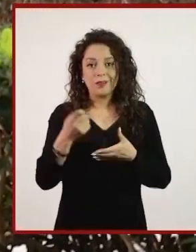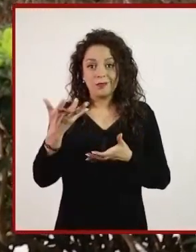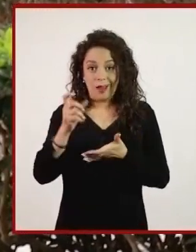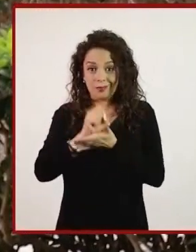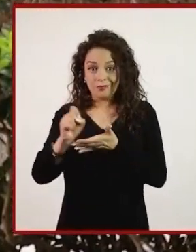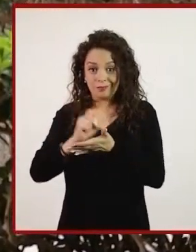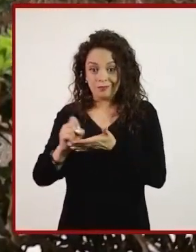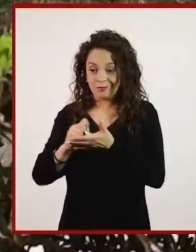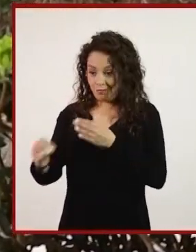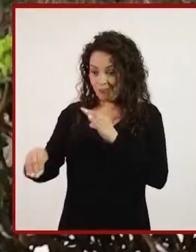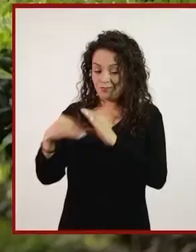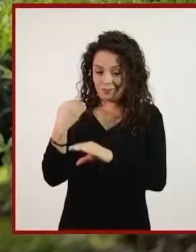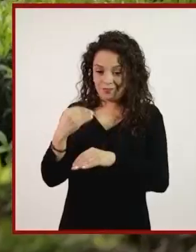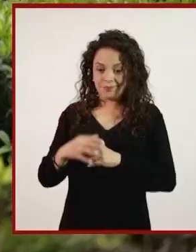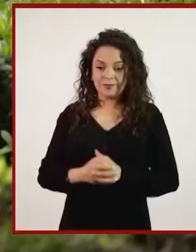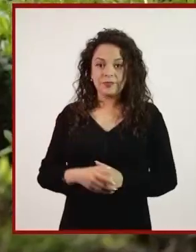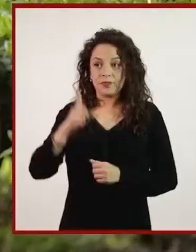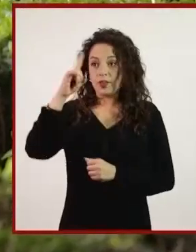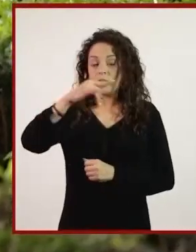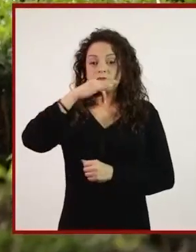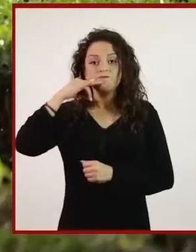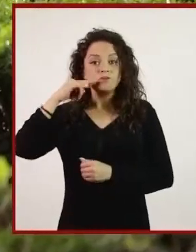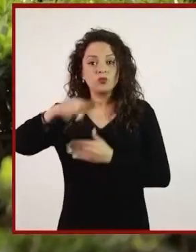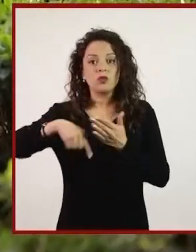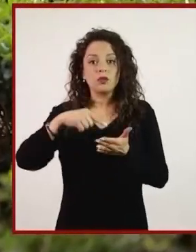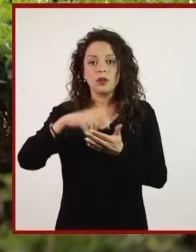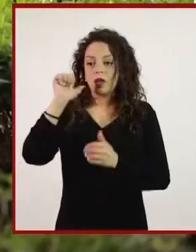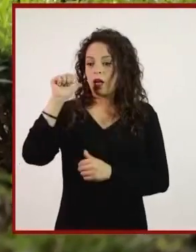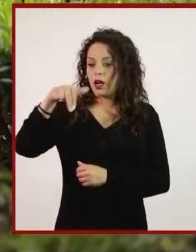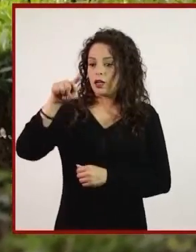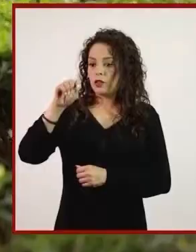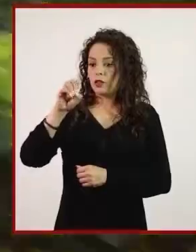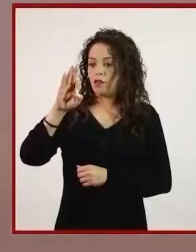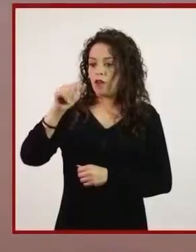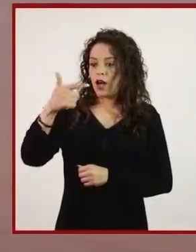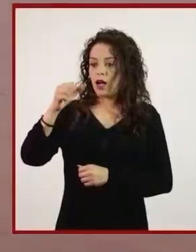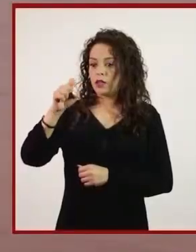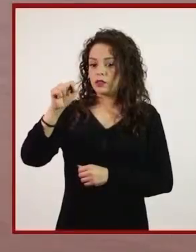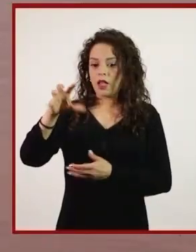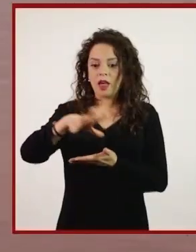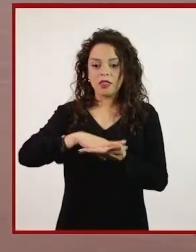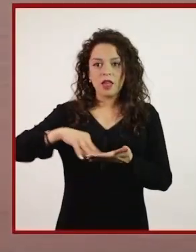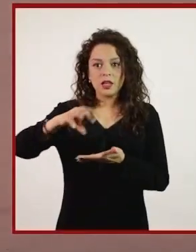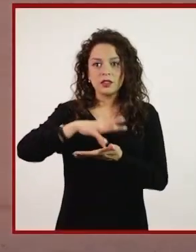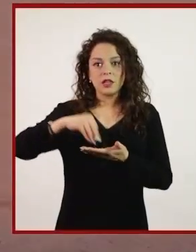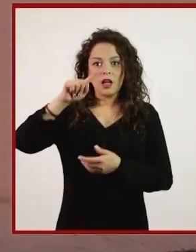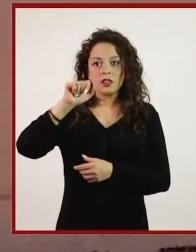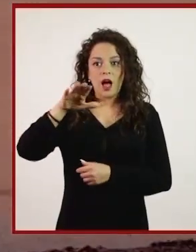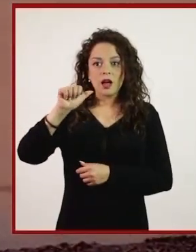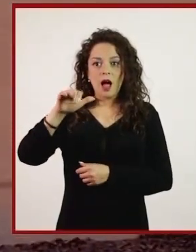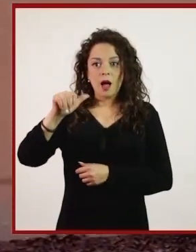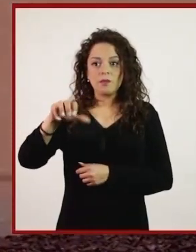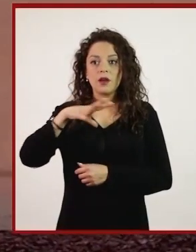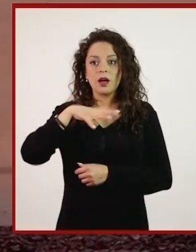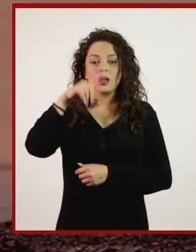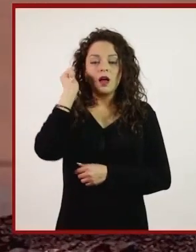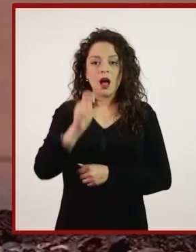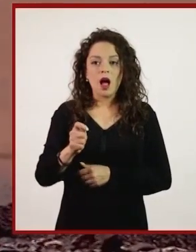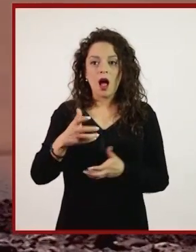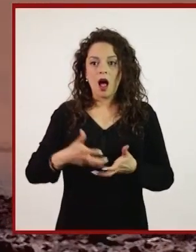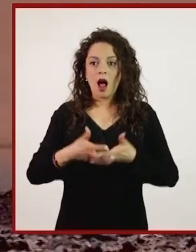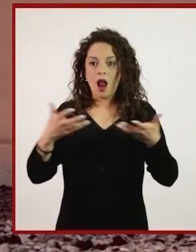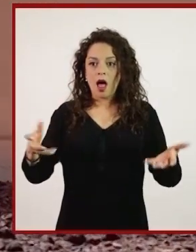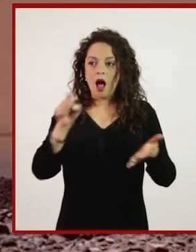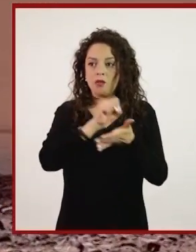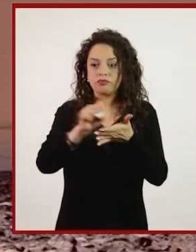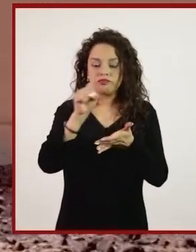nueva vida a mi comunidad? Escríbenos y cuéntanoslo todo. Seguimos con más. En Chile, en la zona de Antofagasta, en el desierto